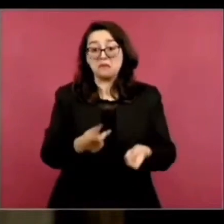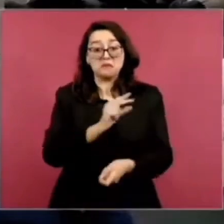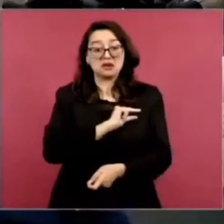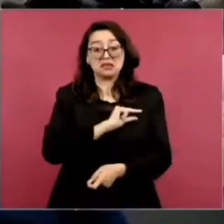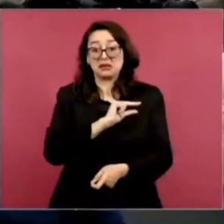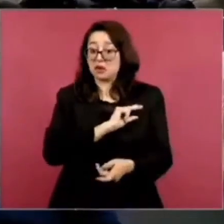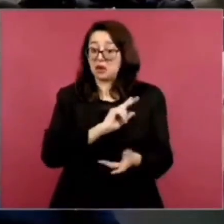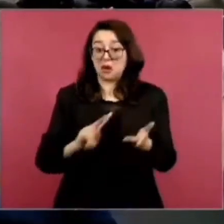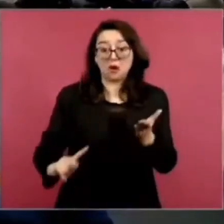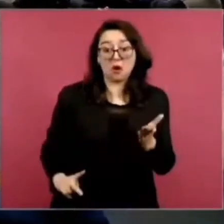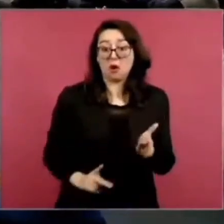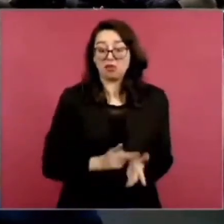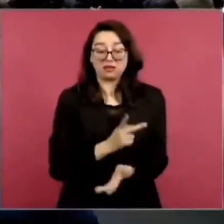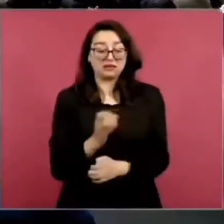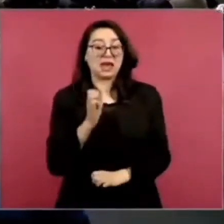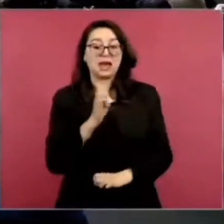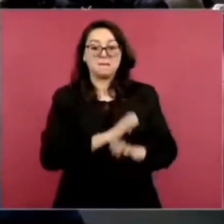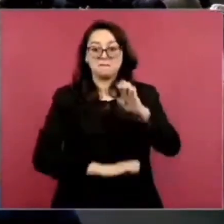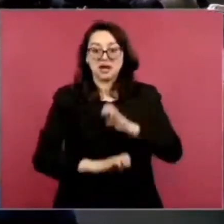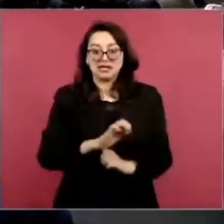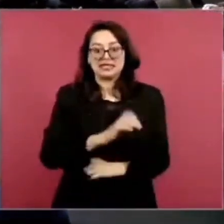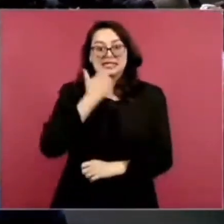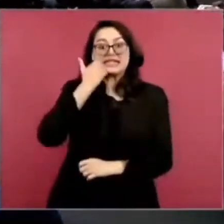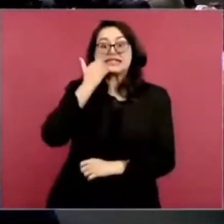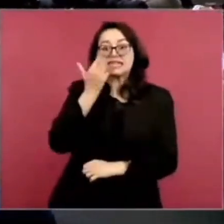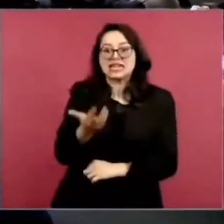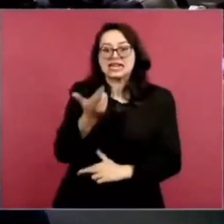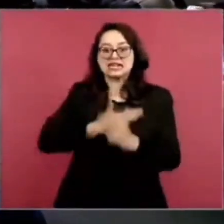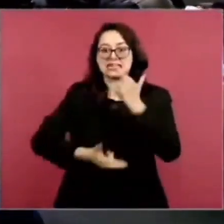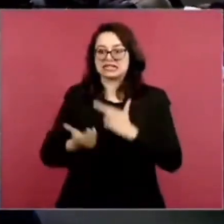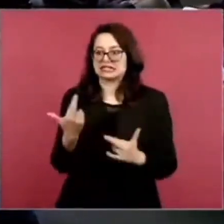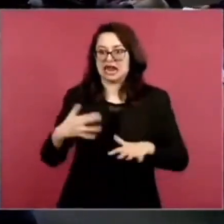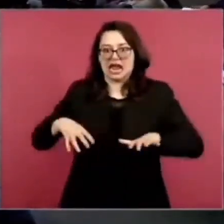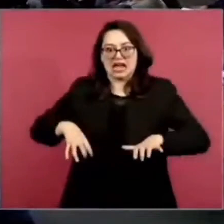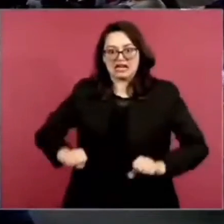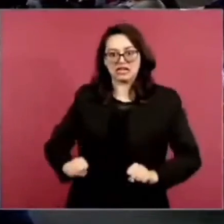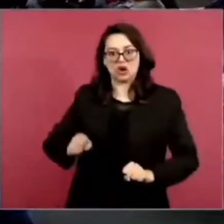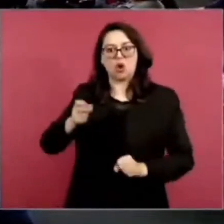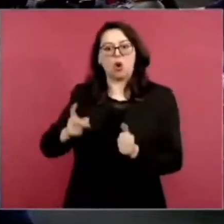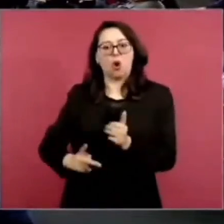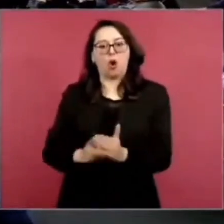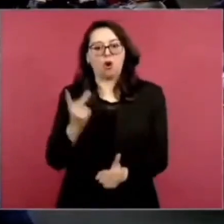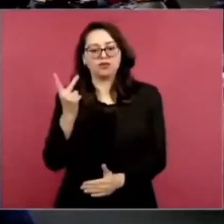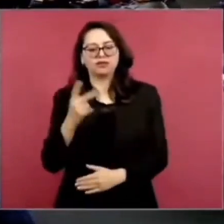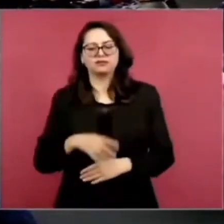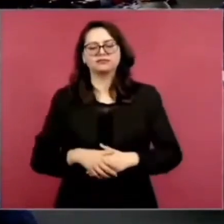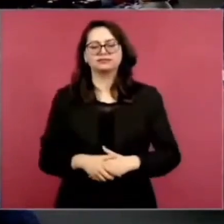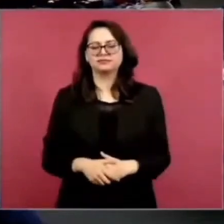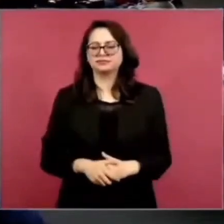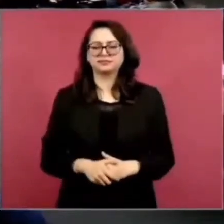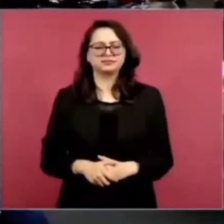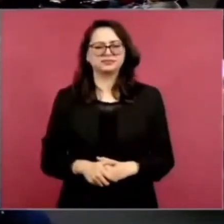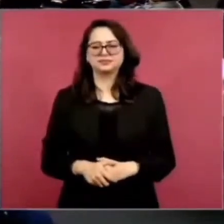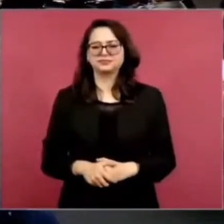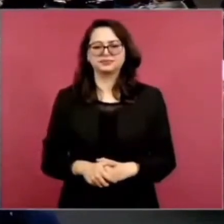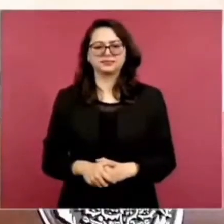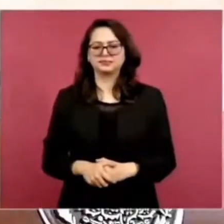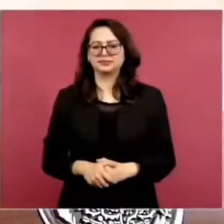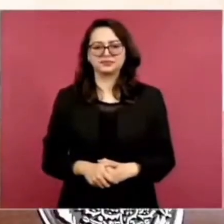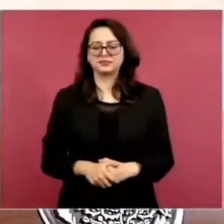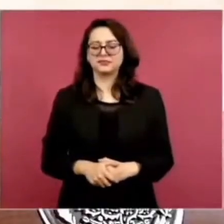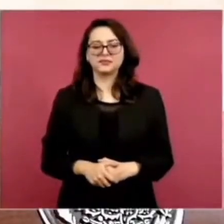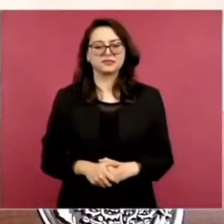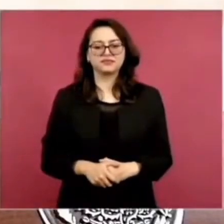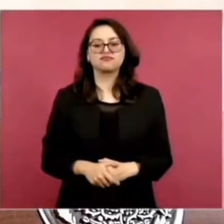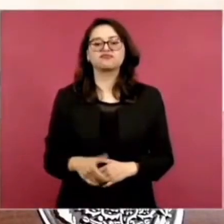las empresas van a intentar, transnacionales van a intentar avanzar. No, se va a renovar el Poder Judicial.